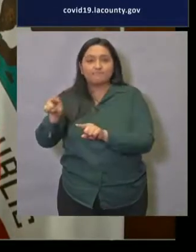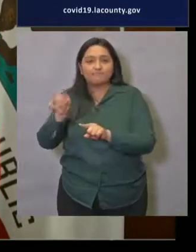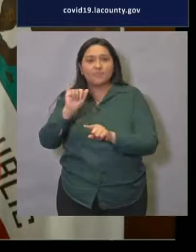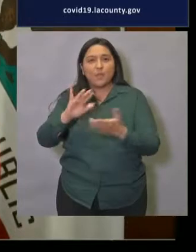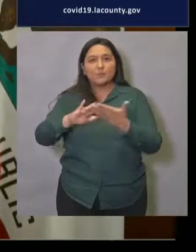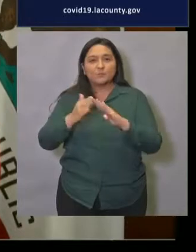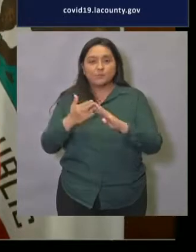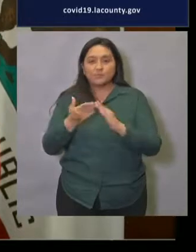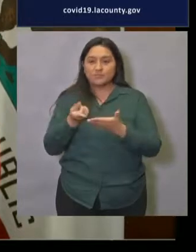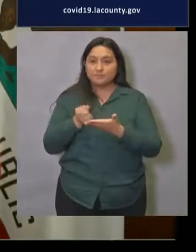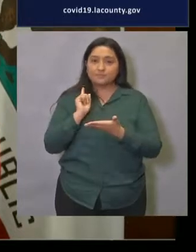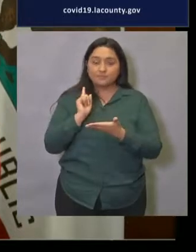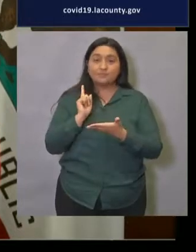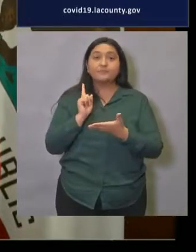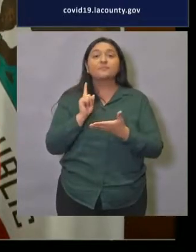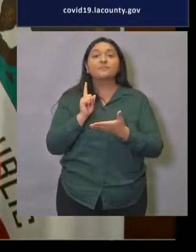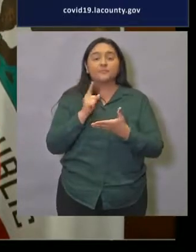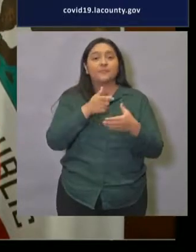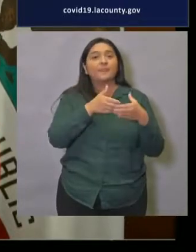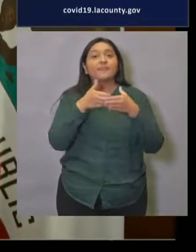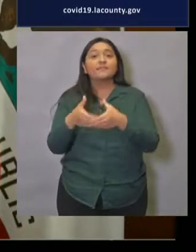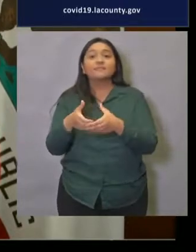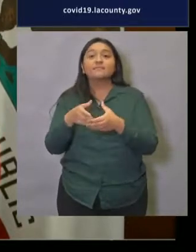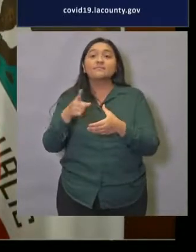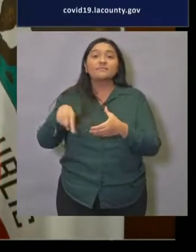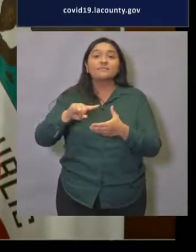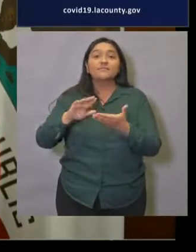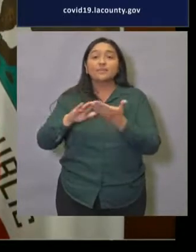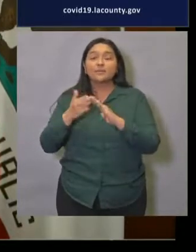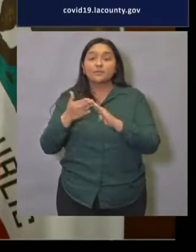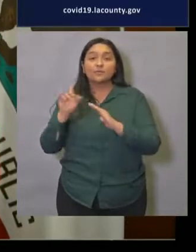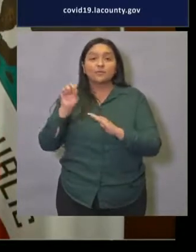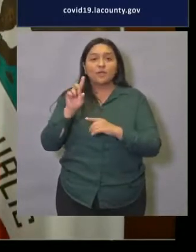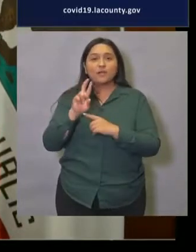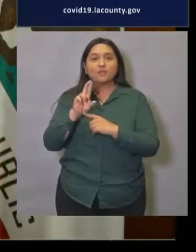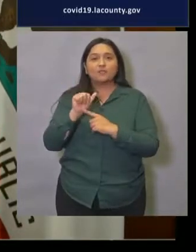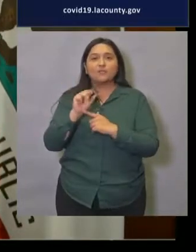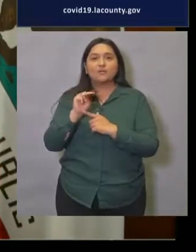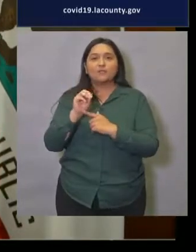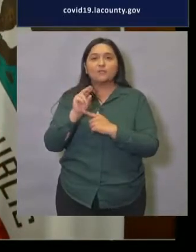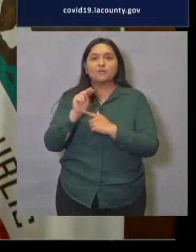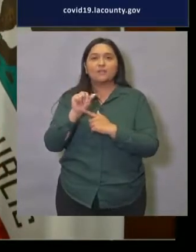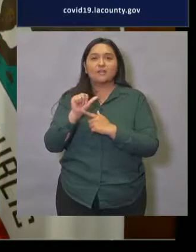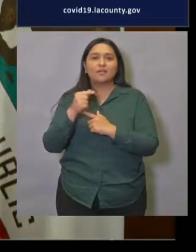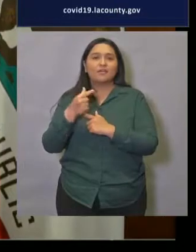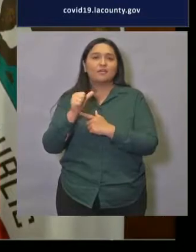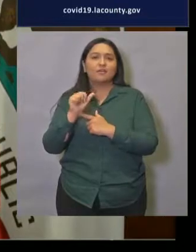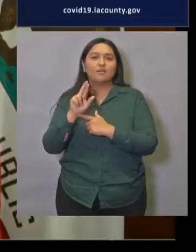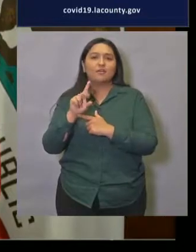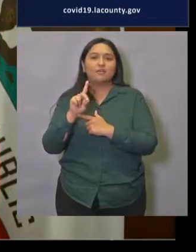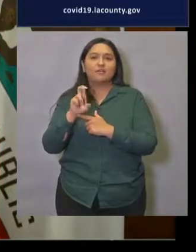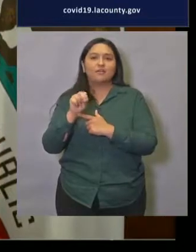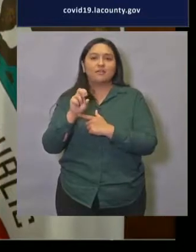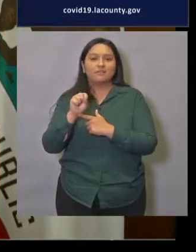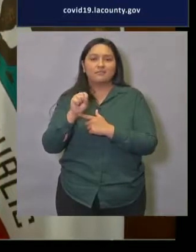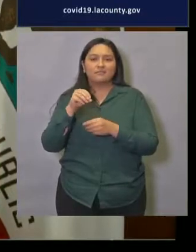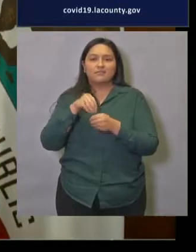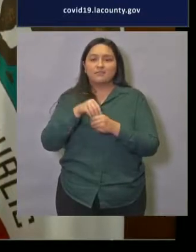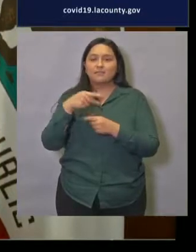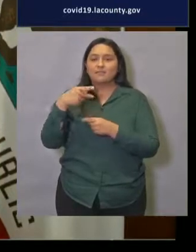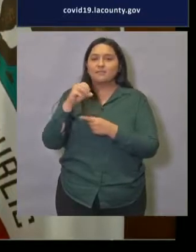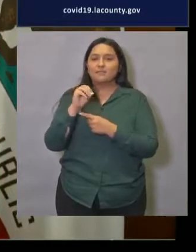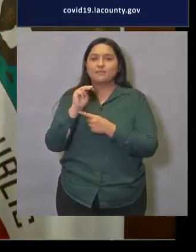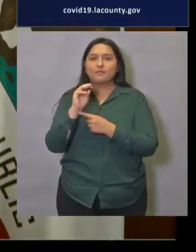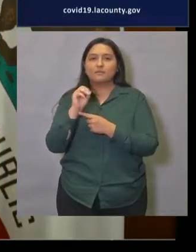clínica móvil fue a las viviendas públicas de Ramona Gardens en Boyle Heights. Con estas visitas